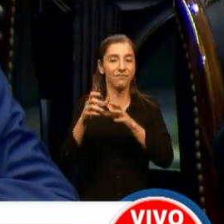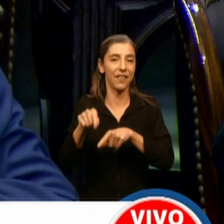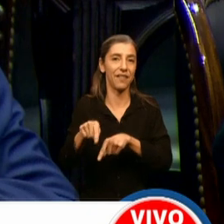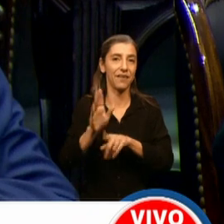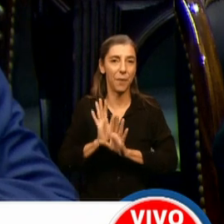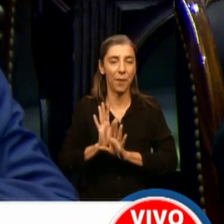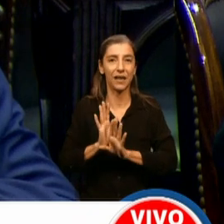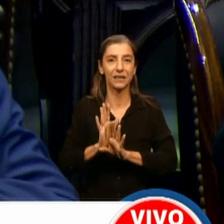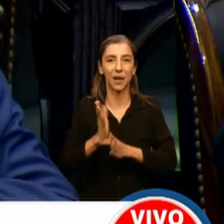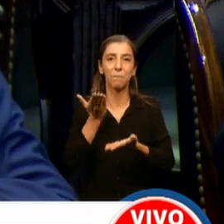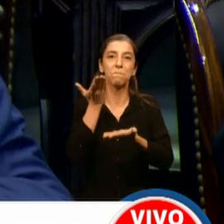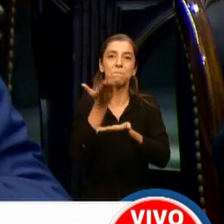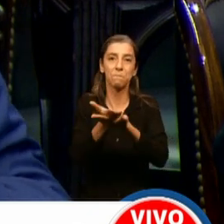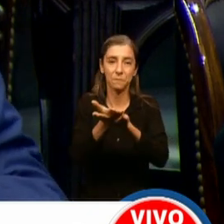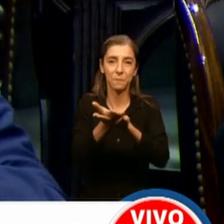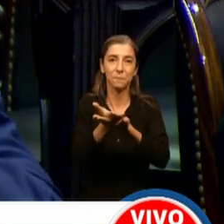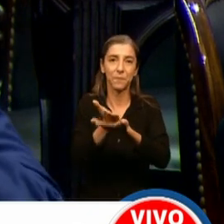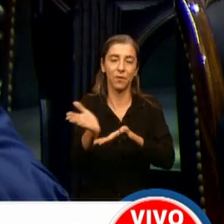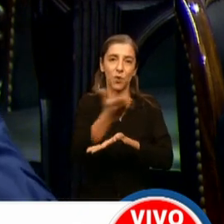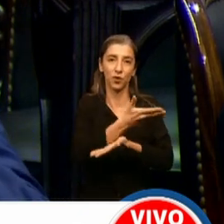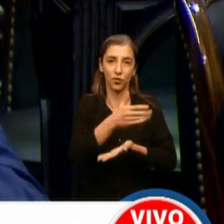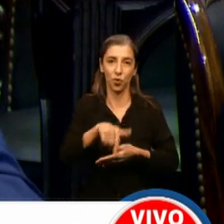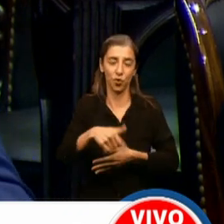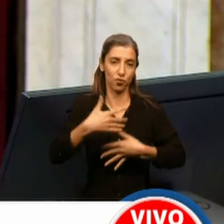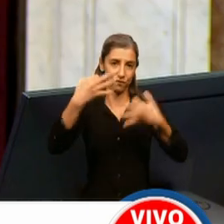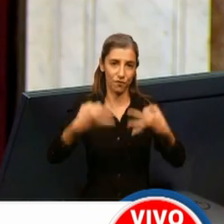hago formalmente moción de orden